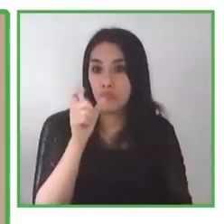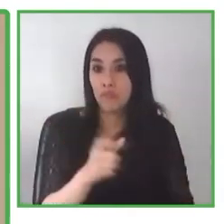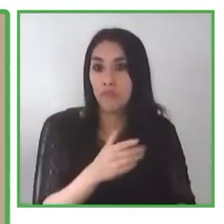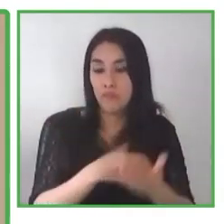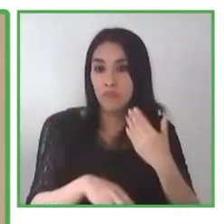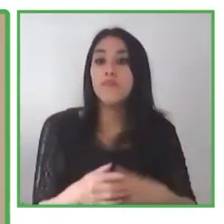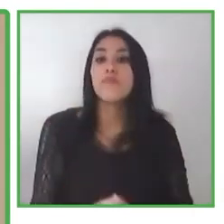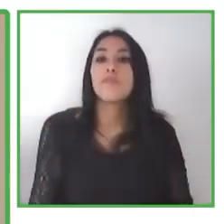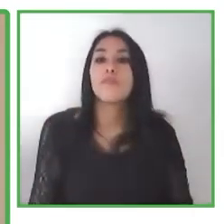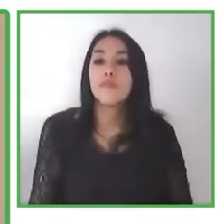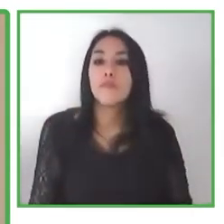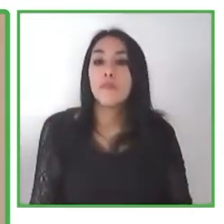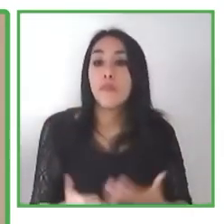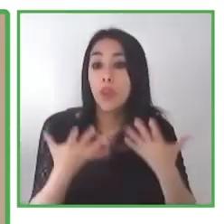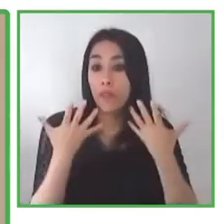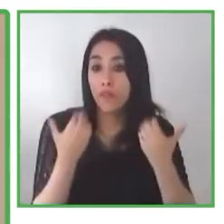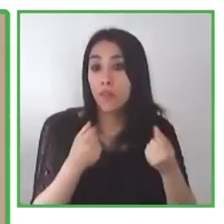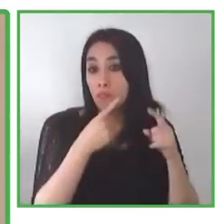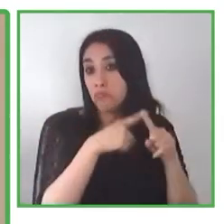hay diferentes